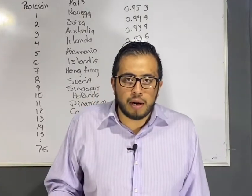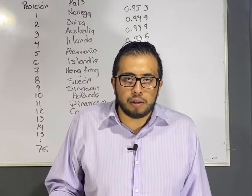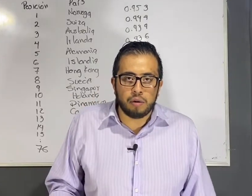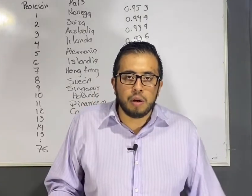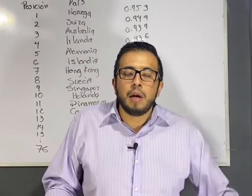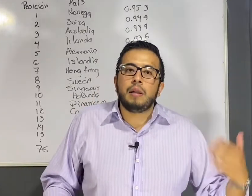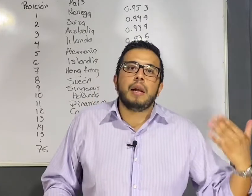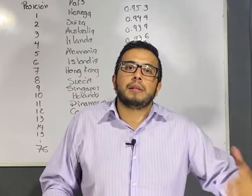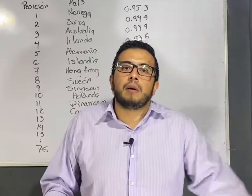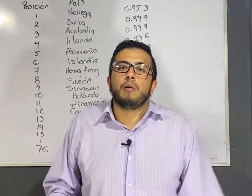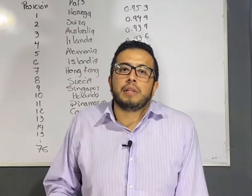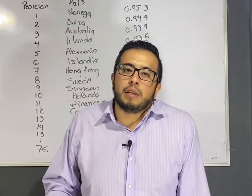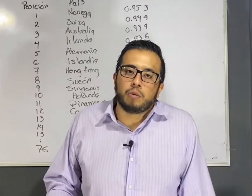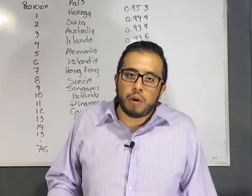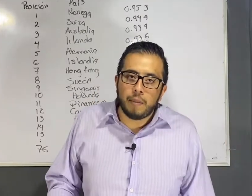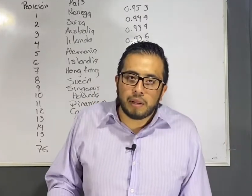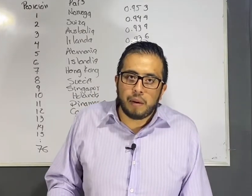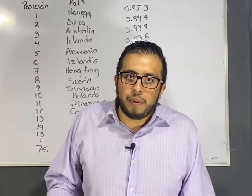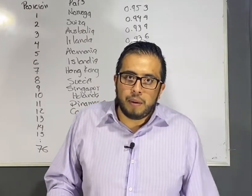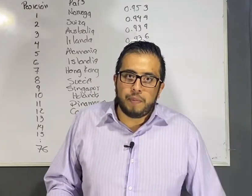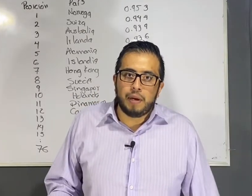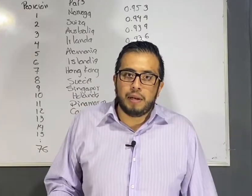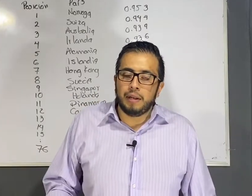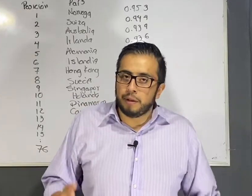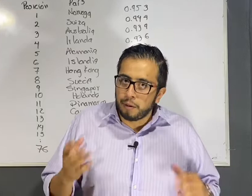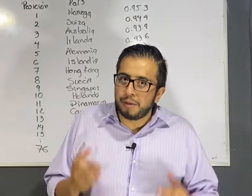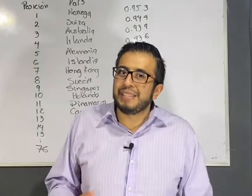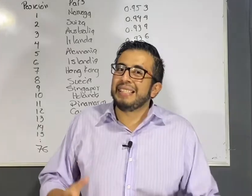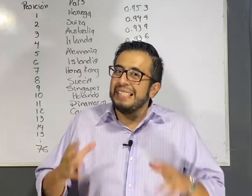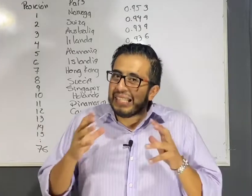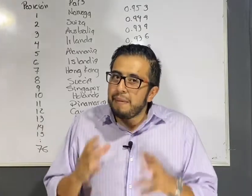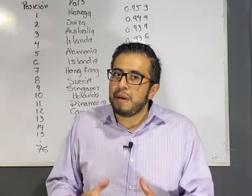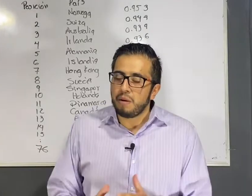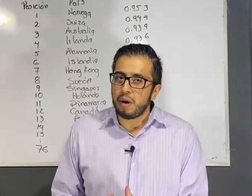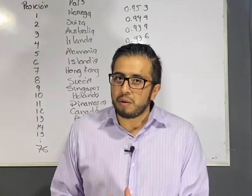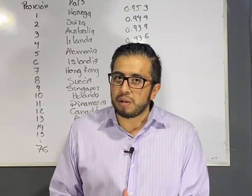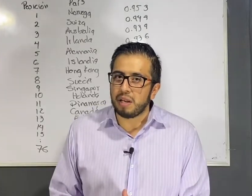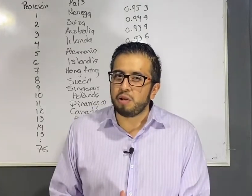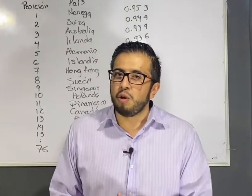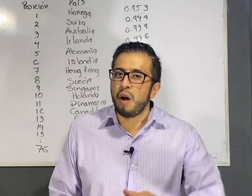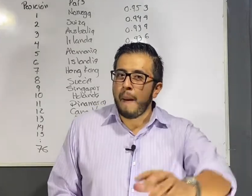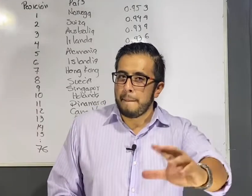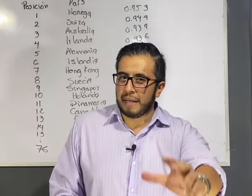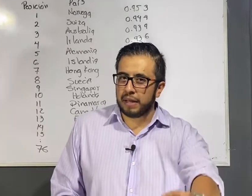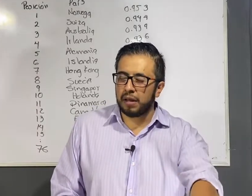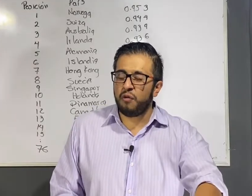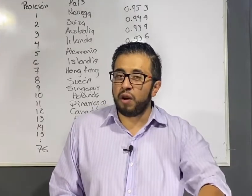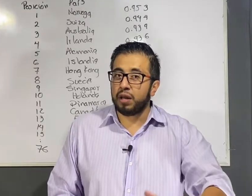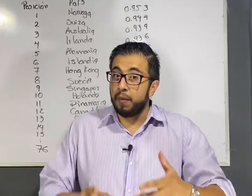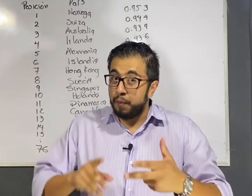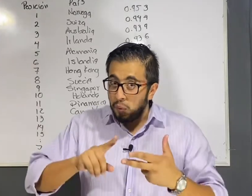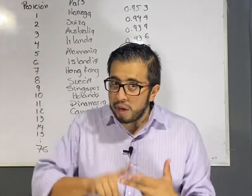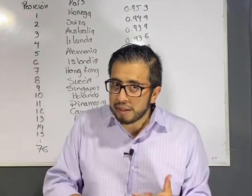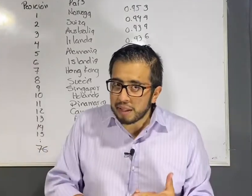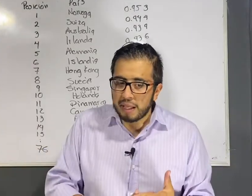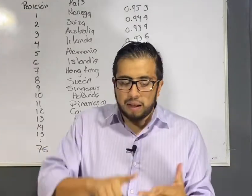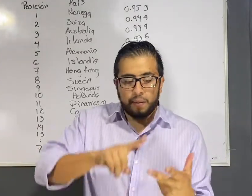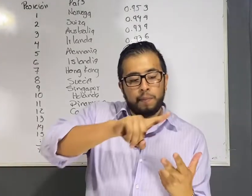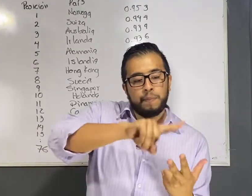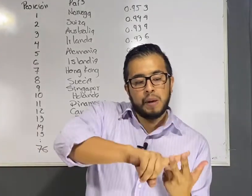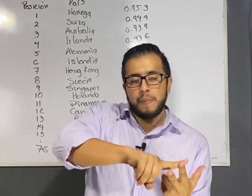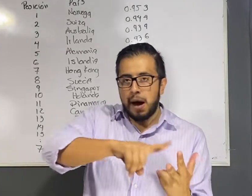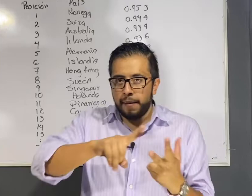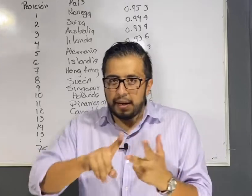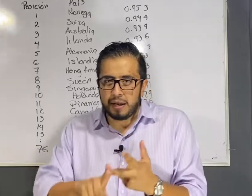IDH en una nación, tienes que conocer naturalmente el PIB. Entonces, sí viene una contradicción bastante fuerte por esta